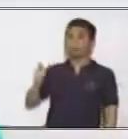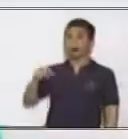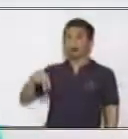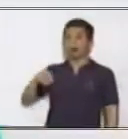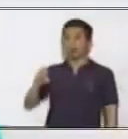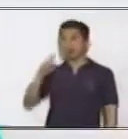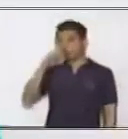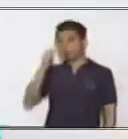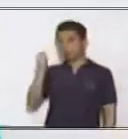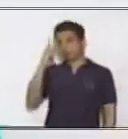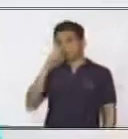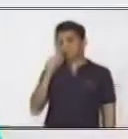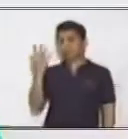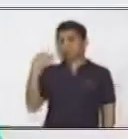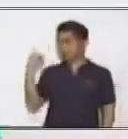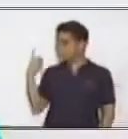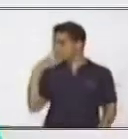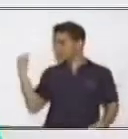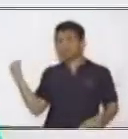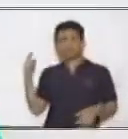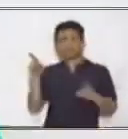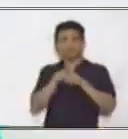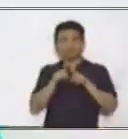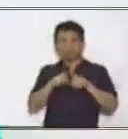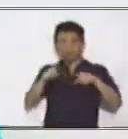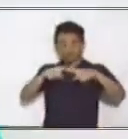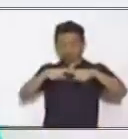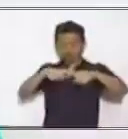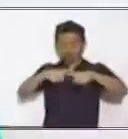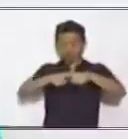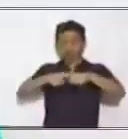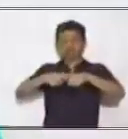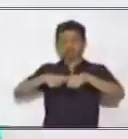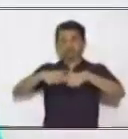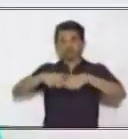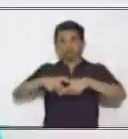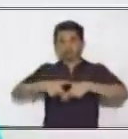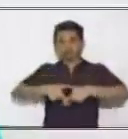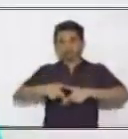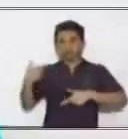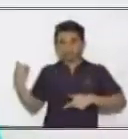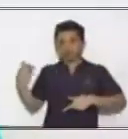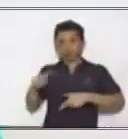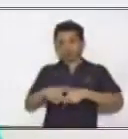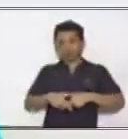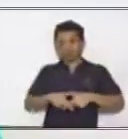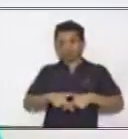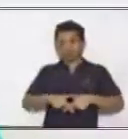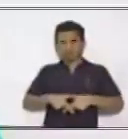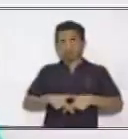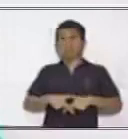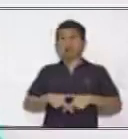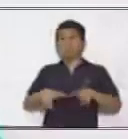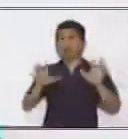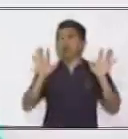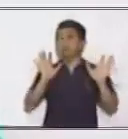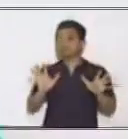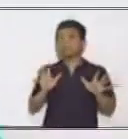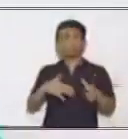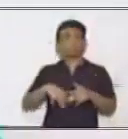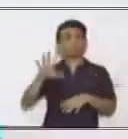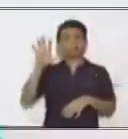manera. Y donde los miraban, pues formaban esa figura. Desde entonces ha sido una de las figuras